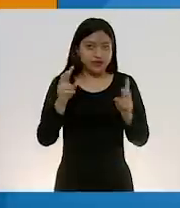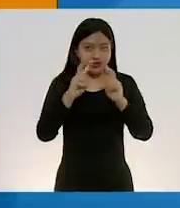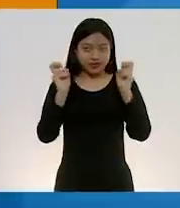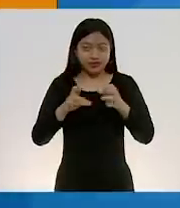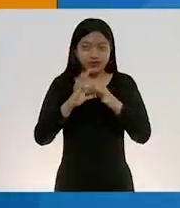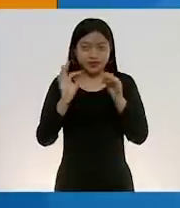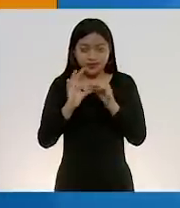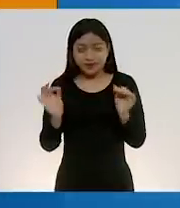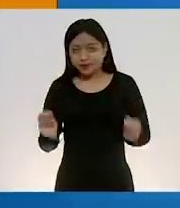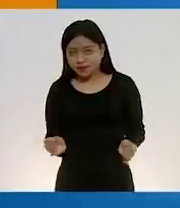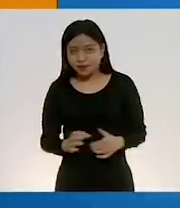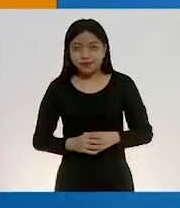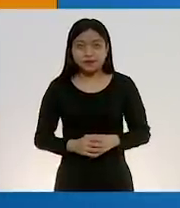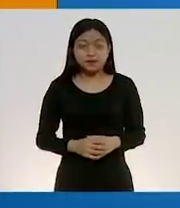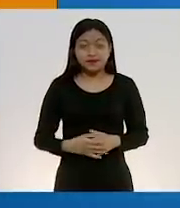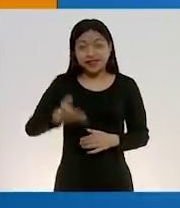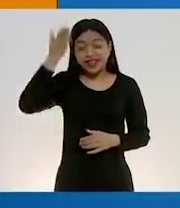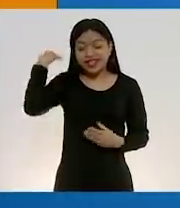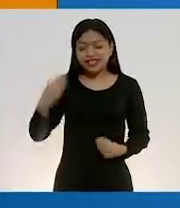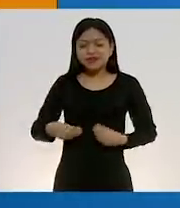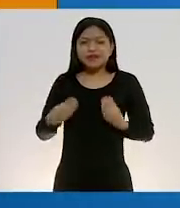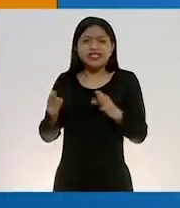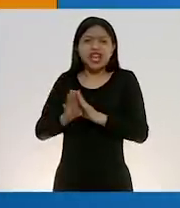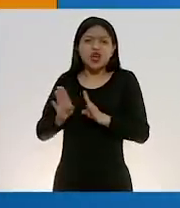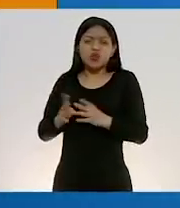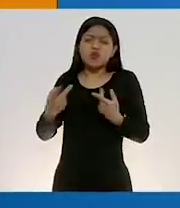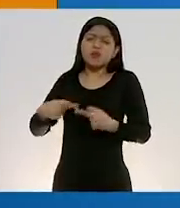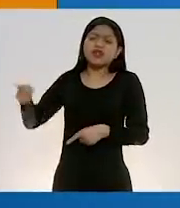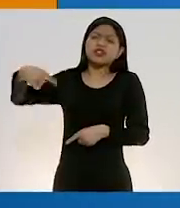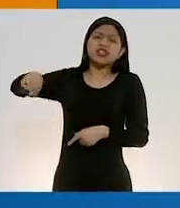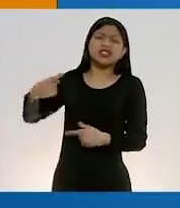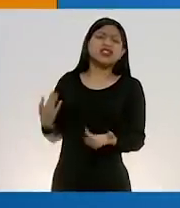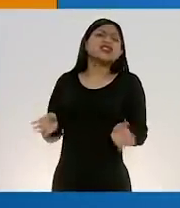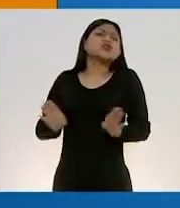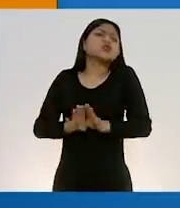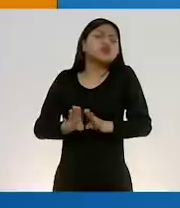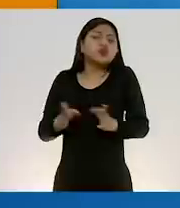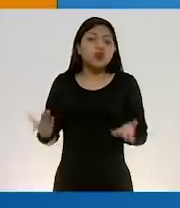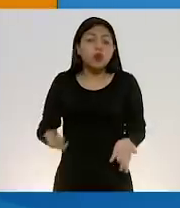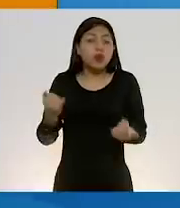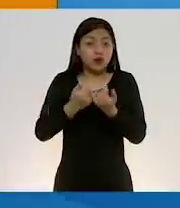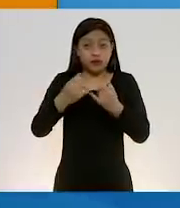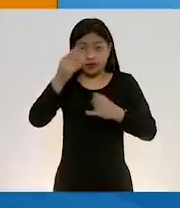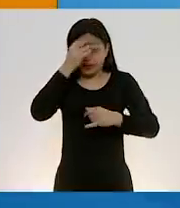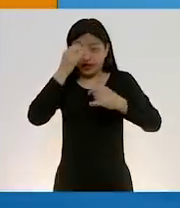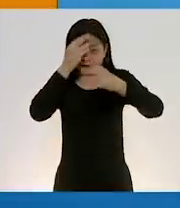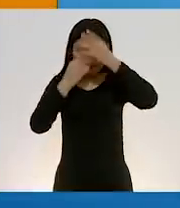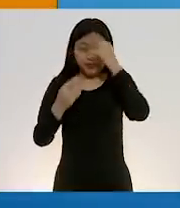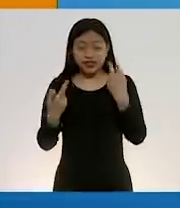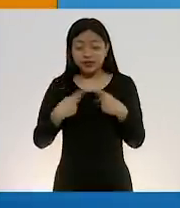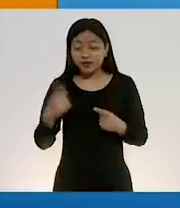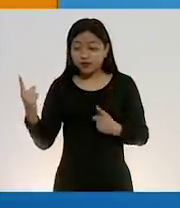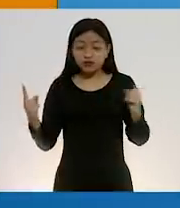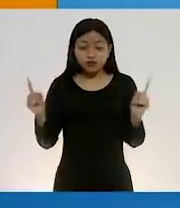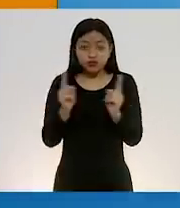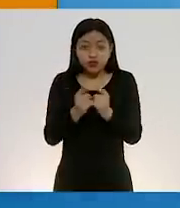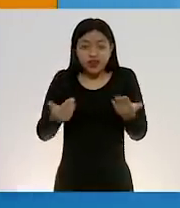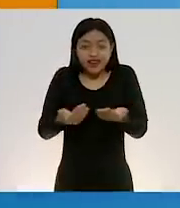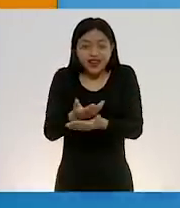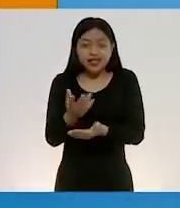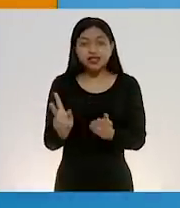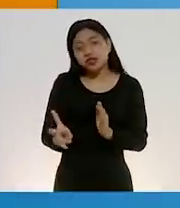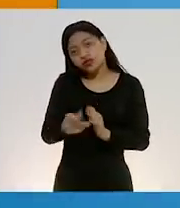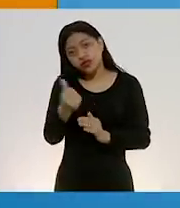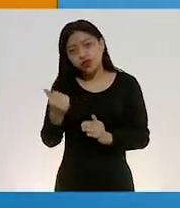vida cotidiana y la sociedad de esa época. Vamos a aprender también qué fue el mestizaje. ¿Están listos?